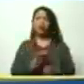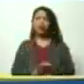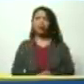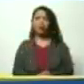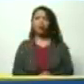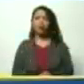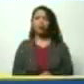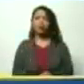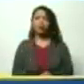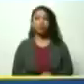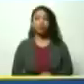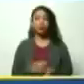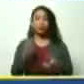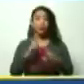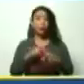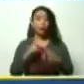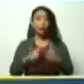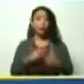entonces